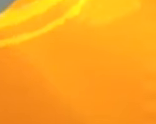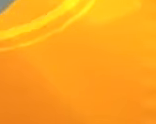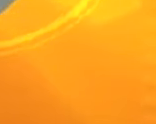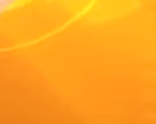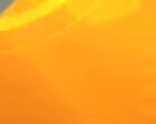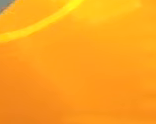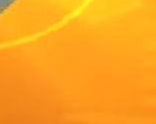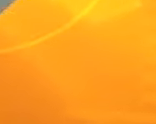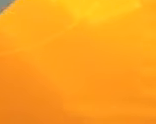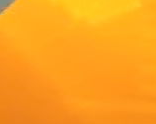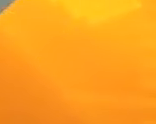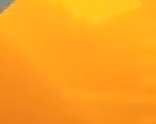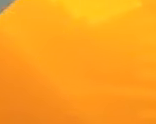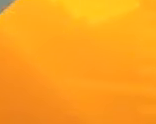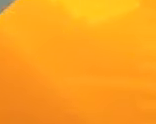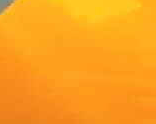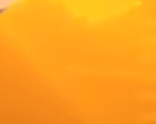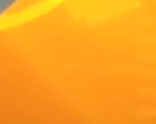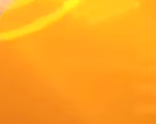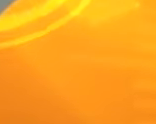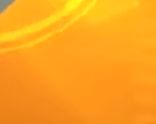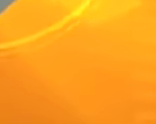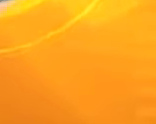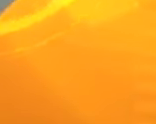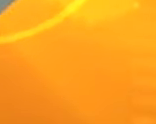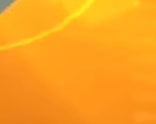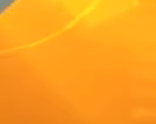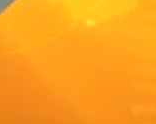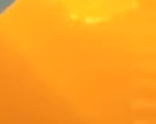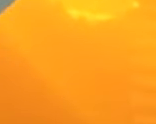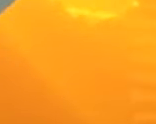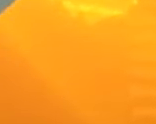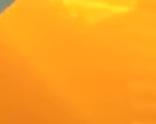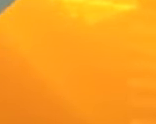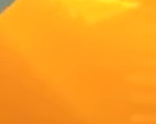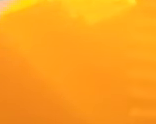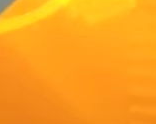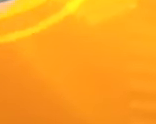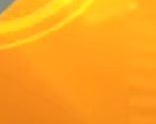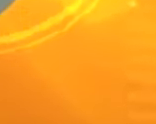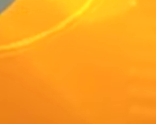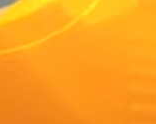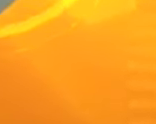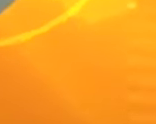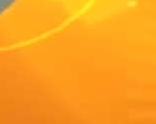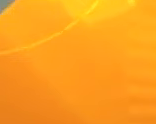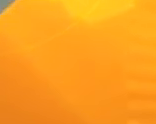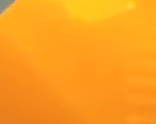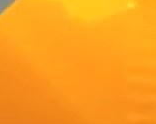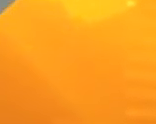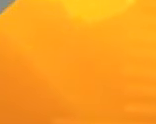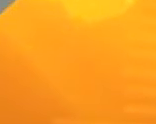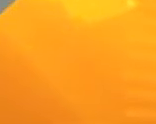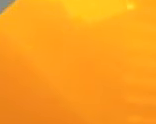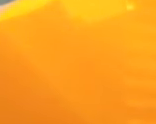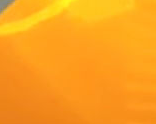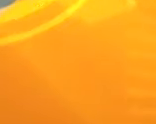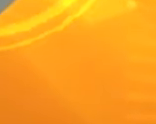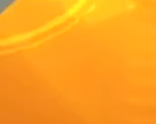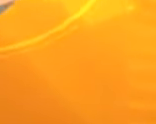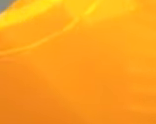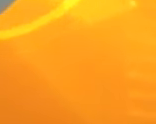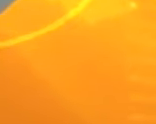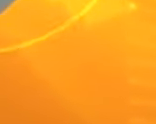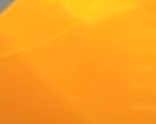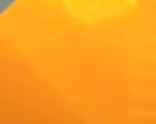las agresiones que viene sufriendo el pueblo de Palestina, no solo en este momento, sino durante más de 75 años que se le ha tratado de